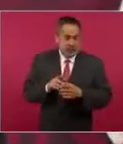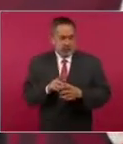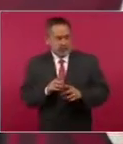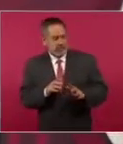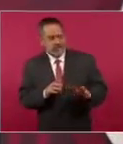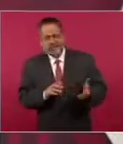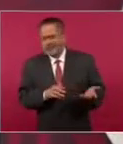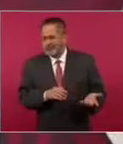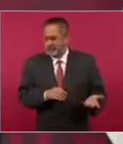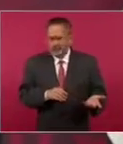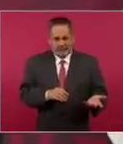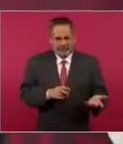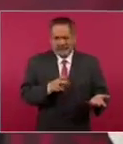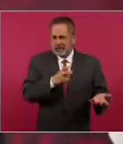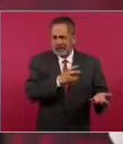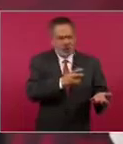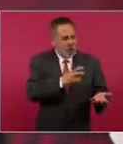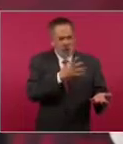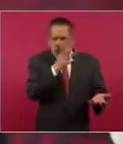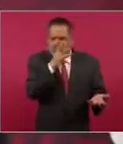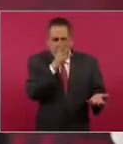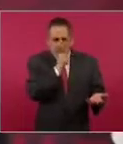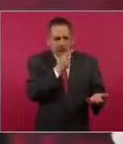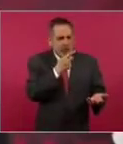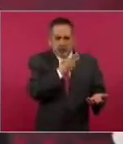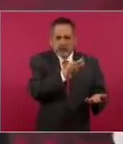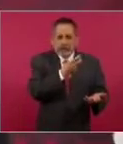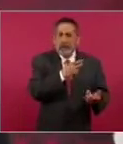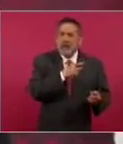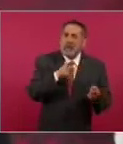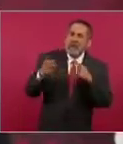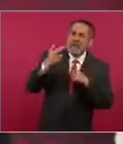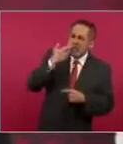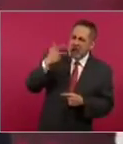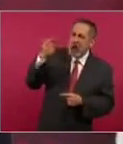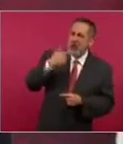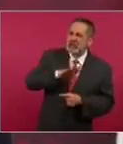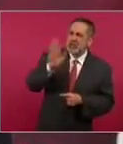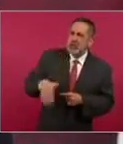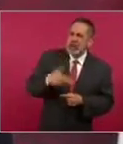Eso no se le puede decir a nadie.